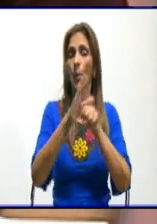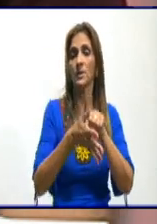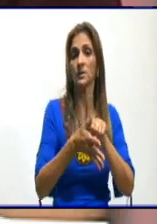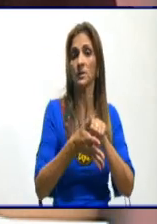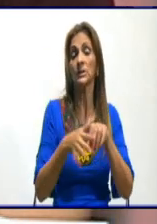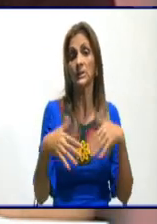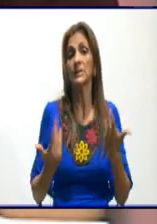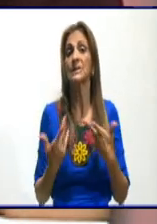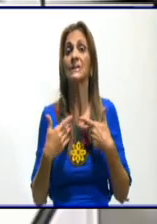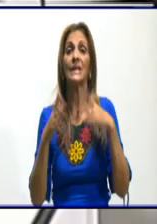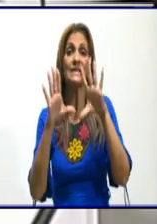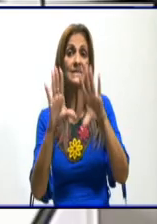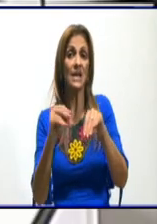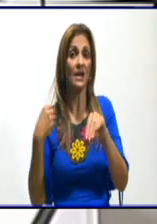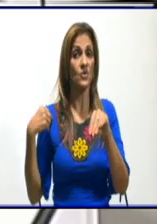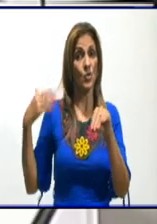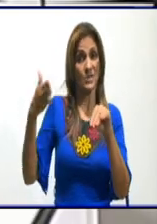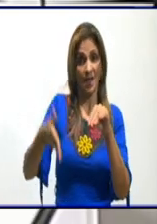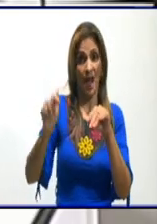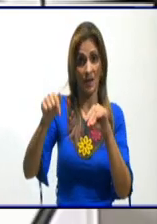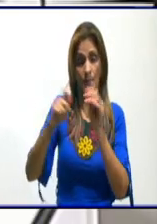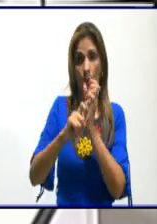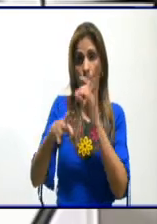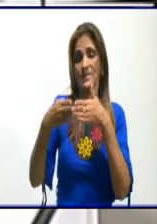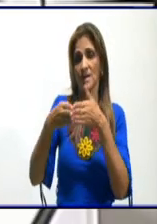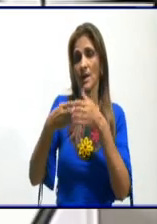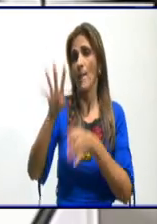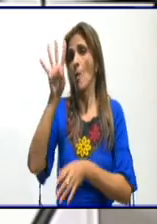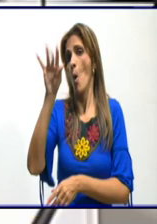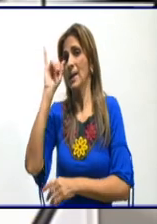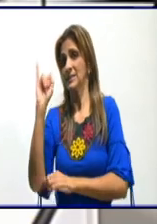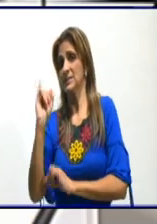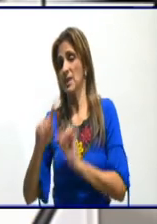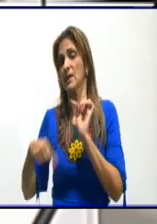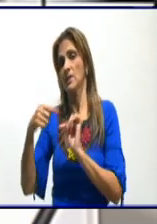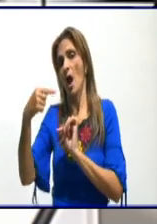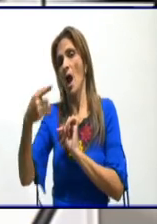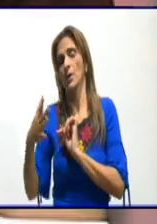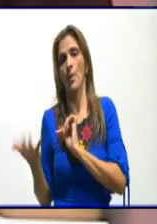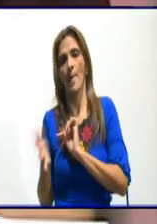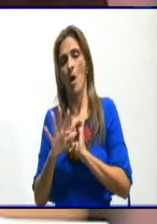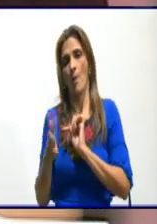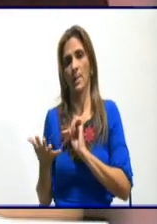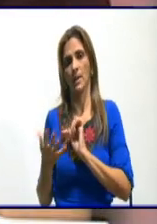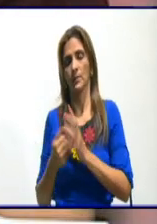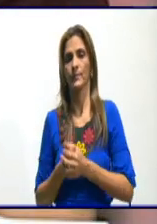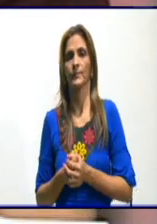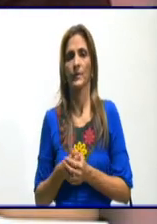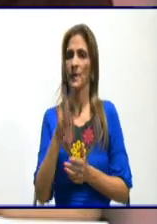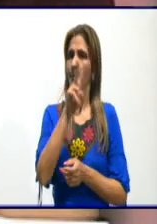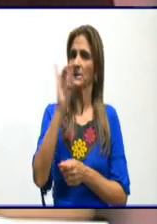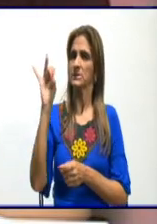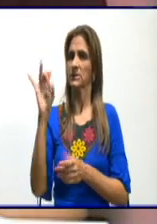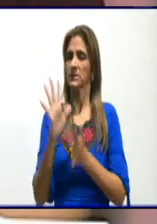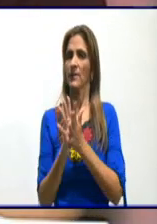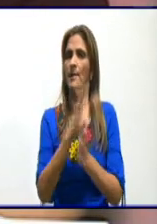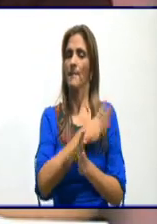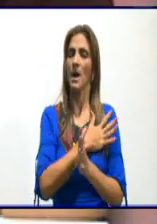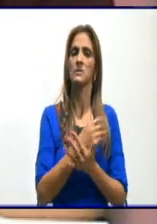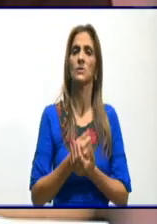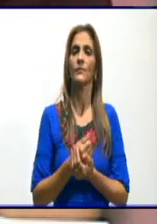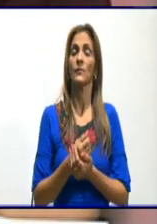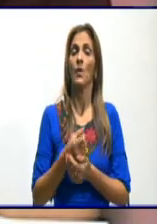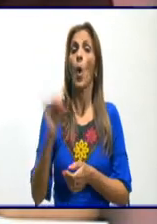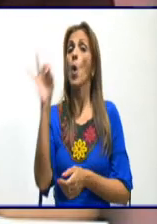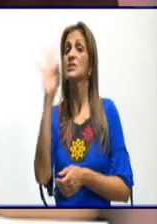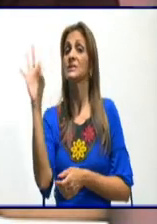decía que llegamos cuando había 46 casos. Esto llegó a ser hasta la semana que comenzó el 27 de marzo a 88